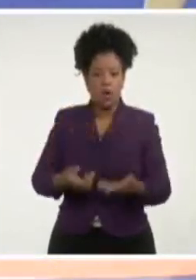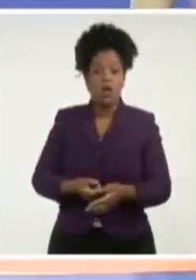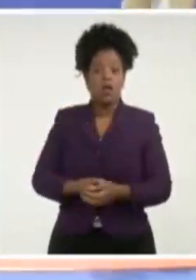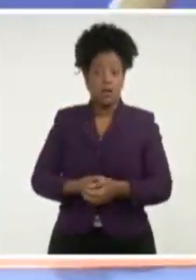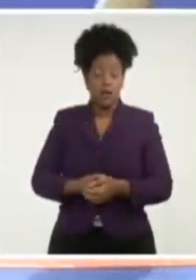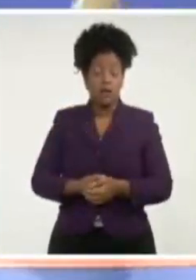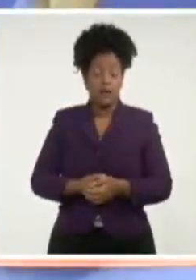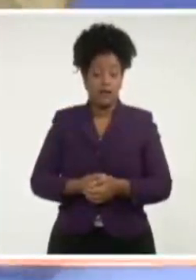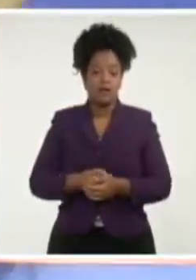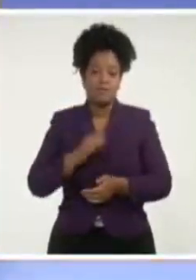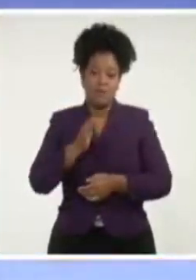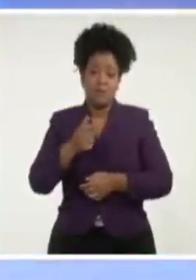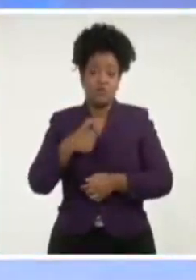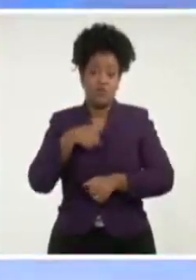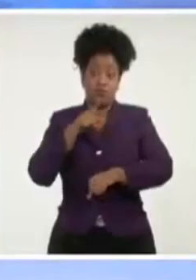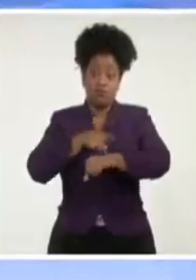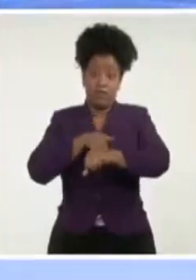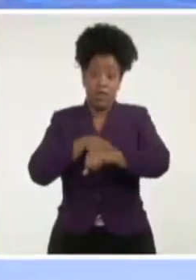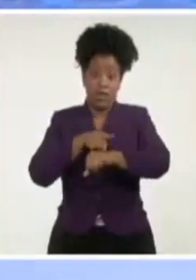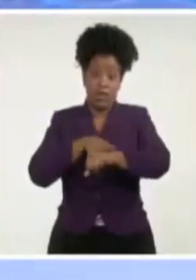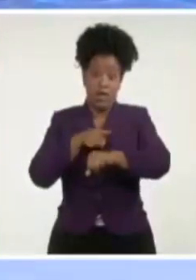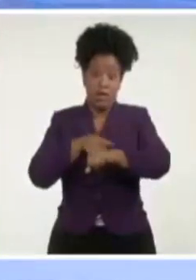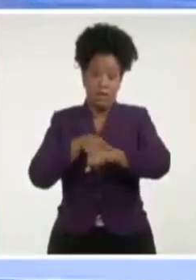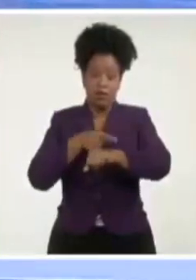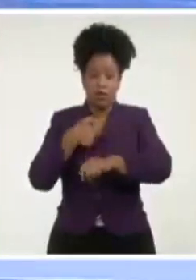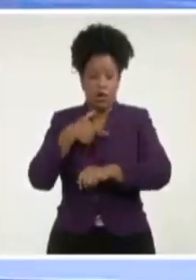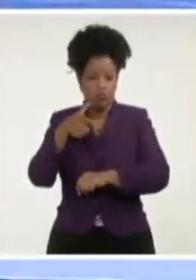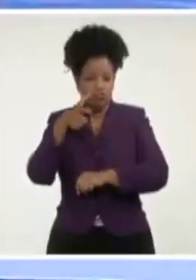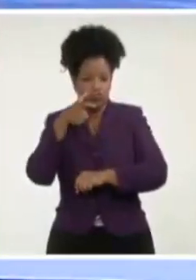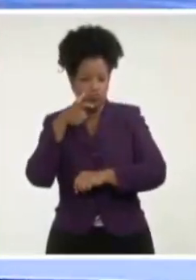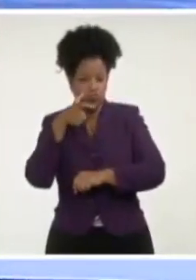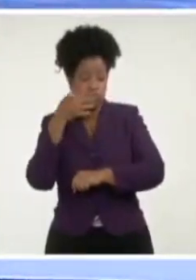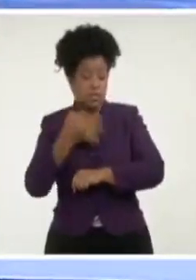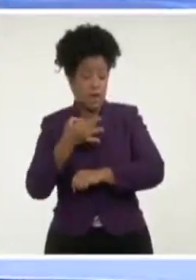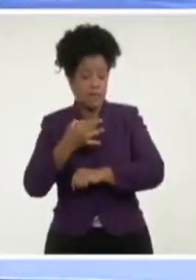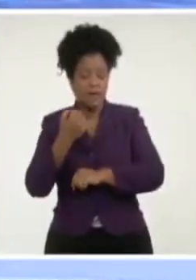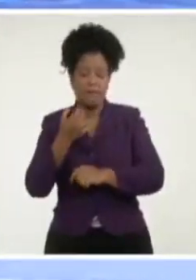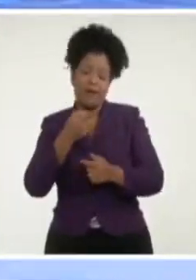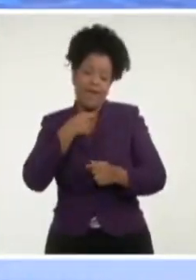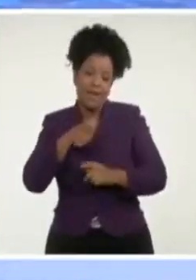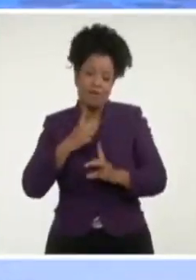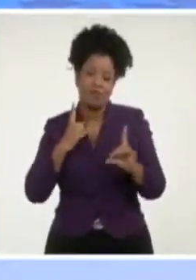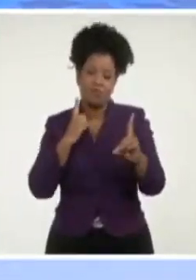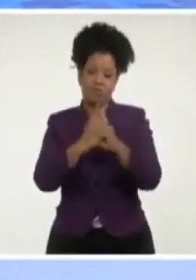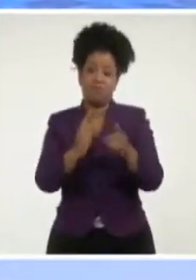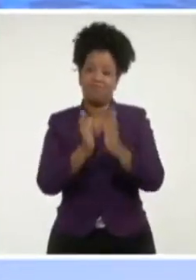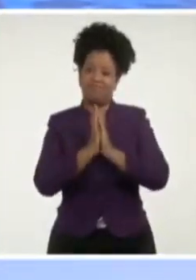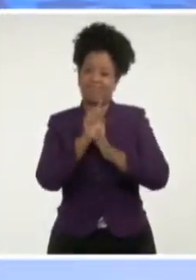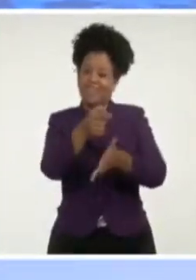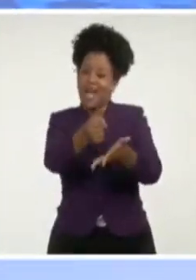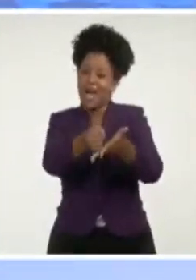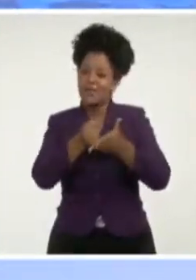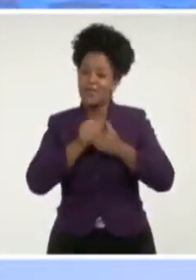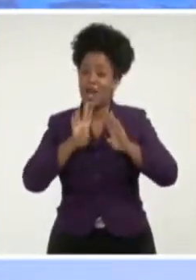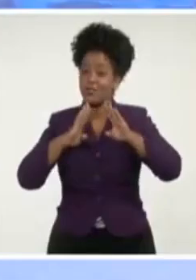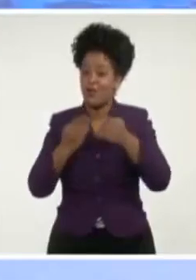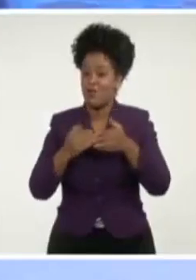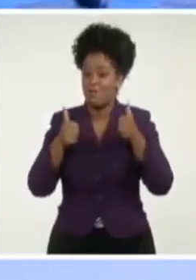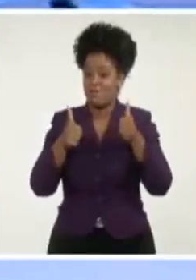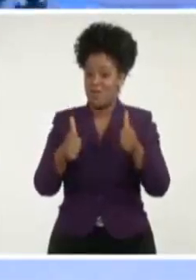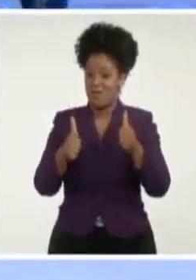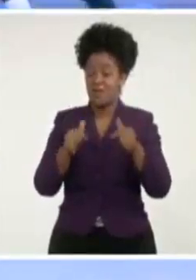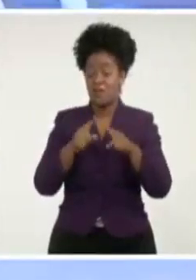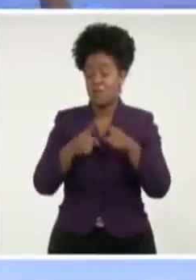he estado durante todo este tiempo muy atento. Cada vez que lo veo siempre le digo, ayúdame a que las cosas salgan bien, porque para que